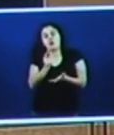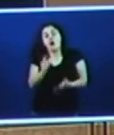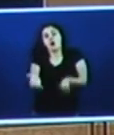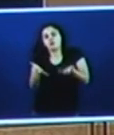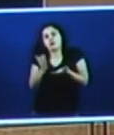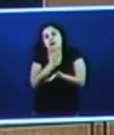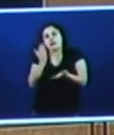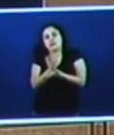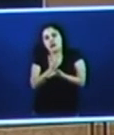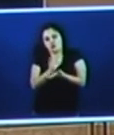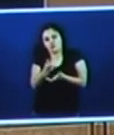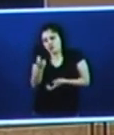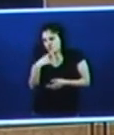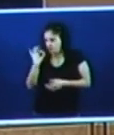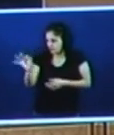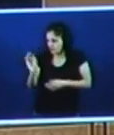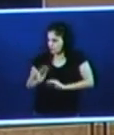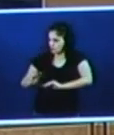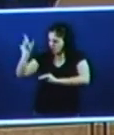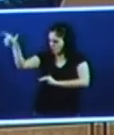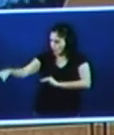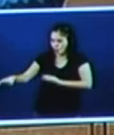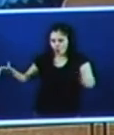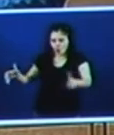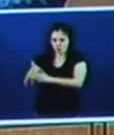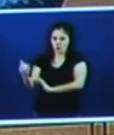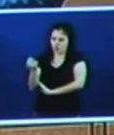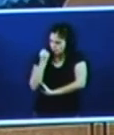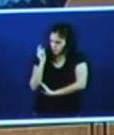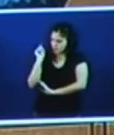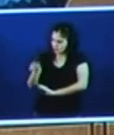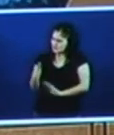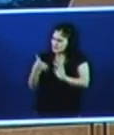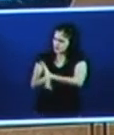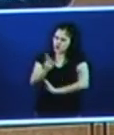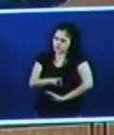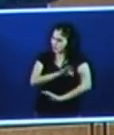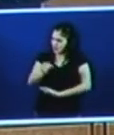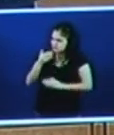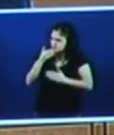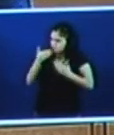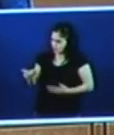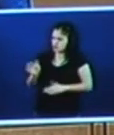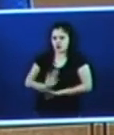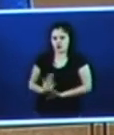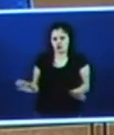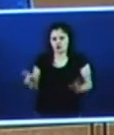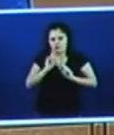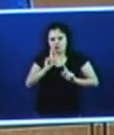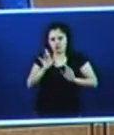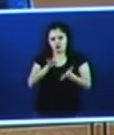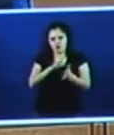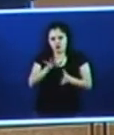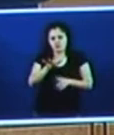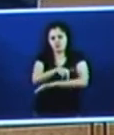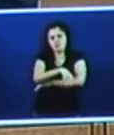verdade que vostedes nos apoiaron. Sempre, eu digo, e sempre, eu agradeceréi na mentra xeix a presidente. Señoría, Galicia vai a seguir exercendo as súas